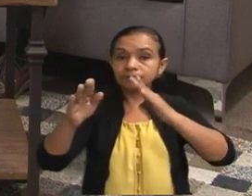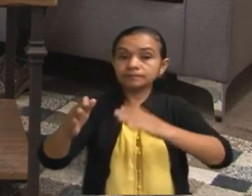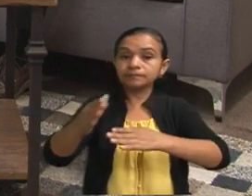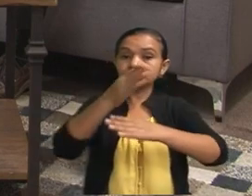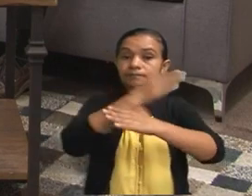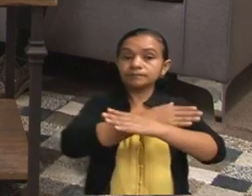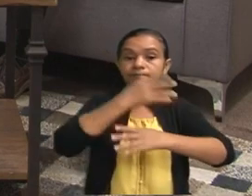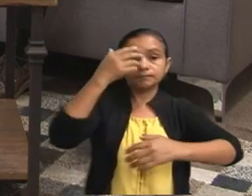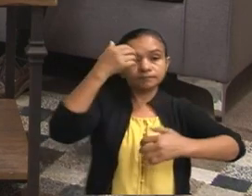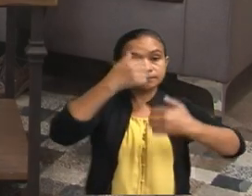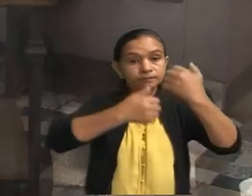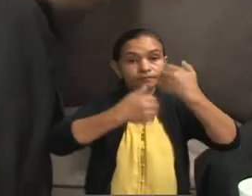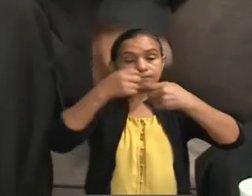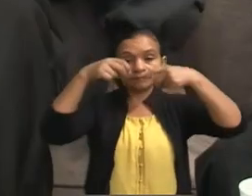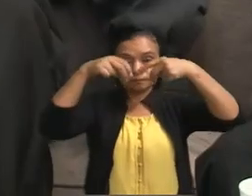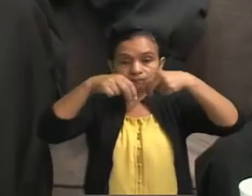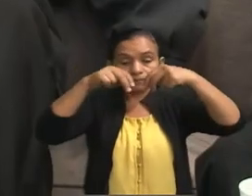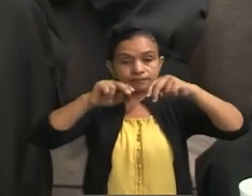desastres.